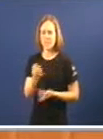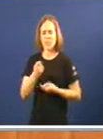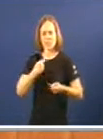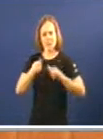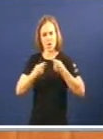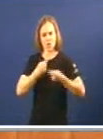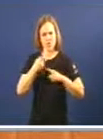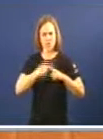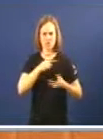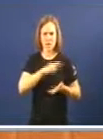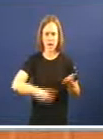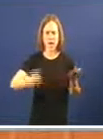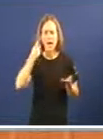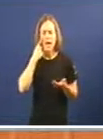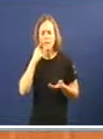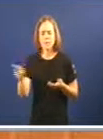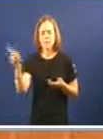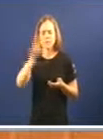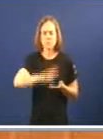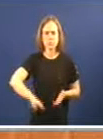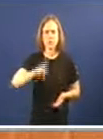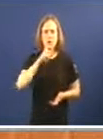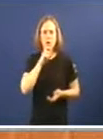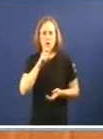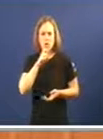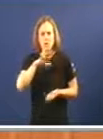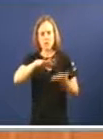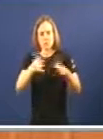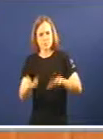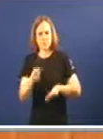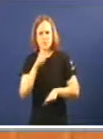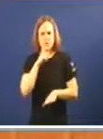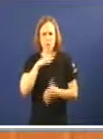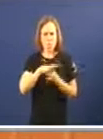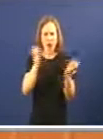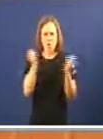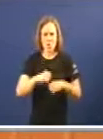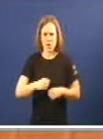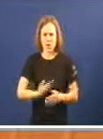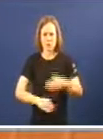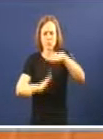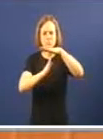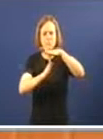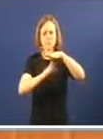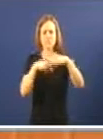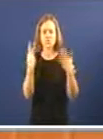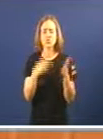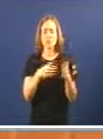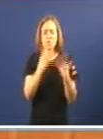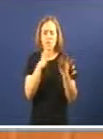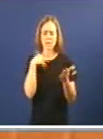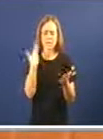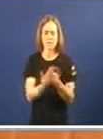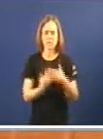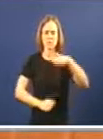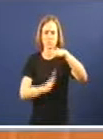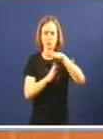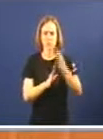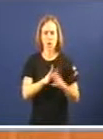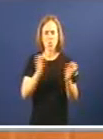galicia como se va a revertir y cómo se va a aplicar esos acuerdos que están suspendidos dende o ano 2009 y